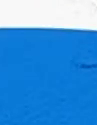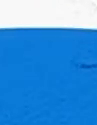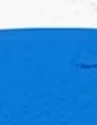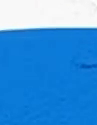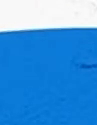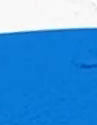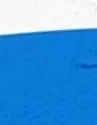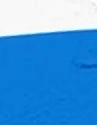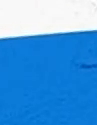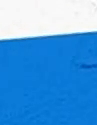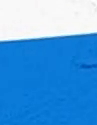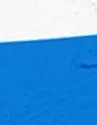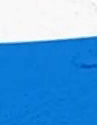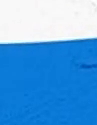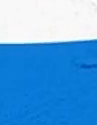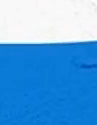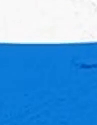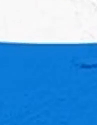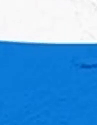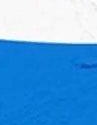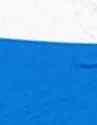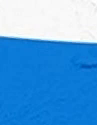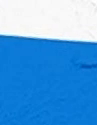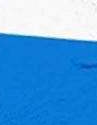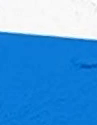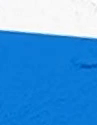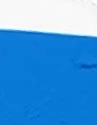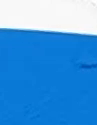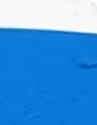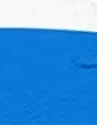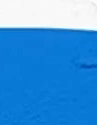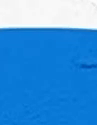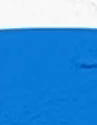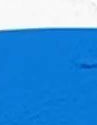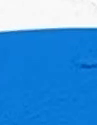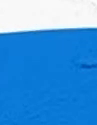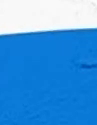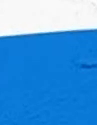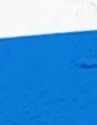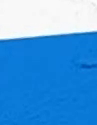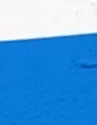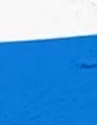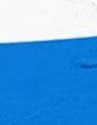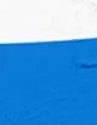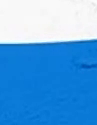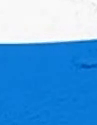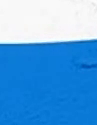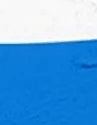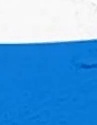Juega creyendo que será posible. Esto fue el sorteo Loto.